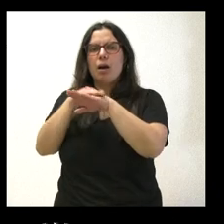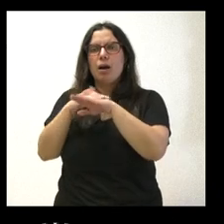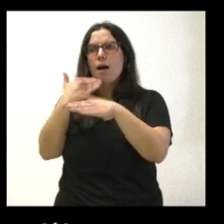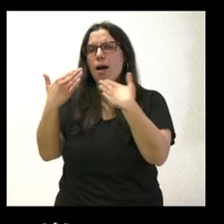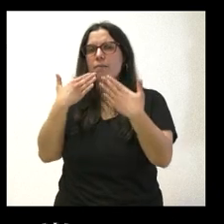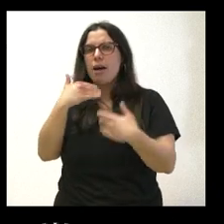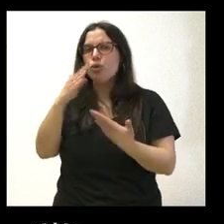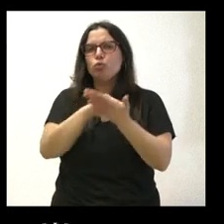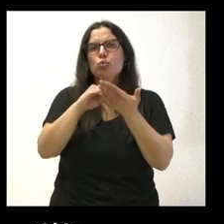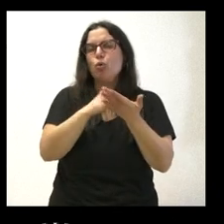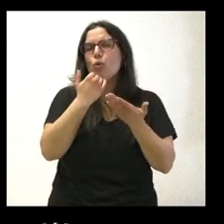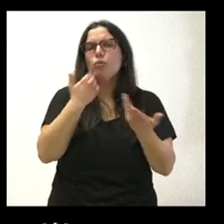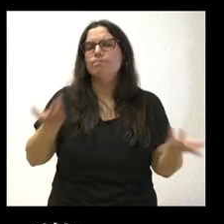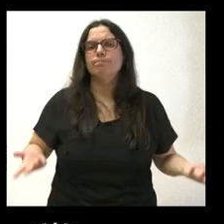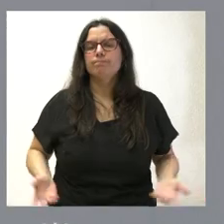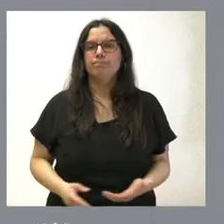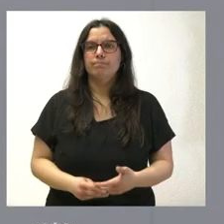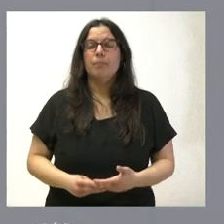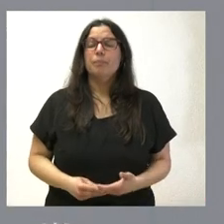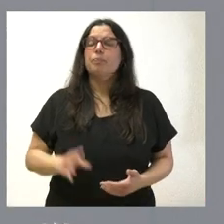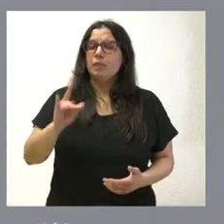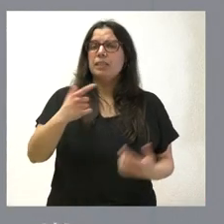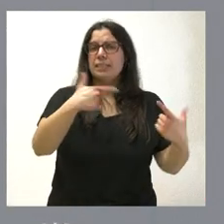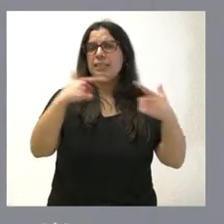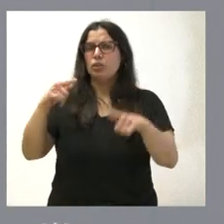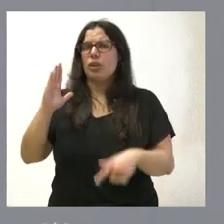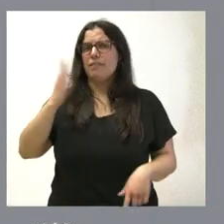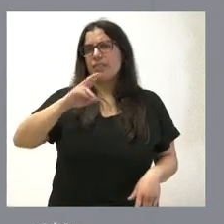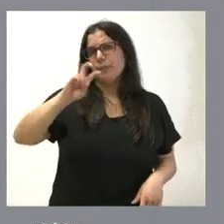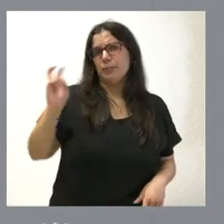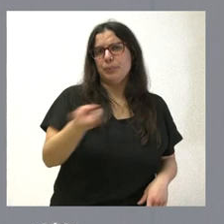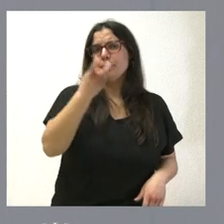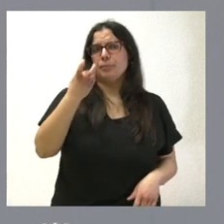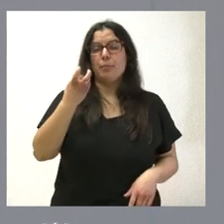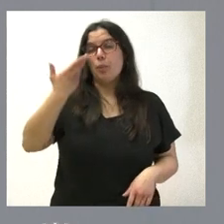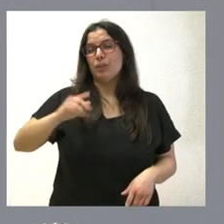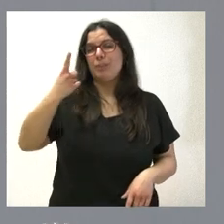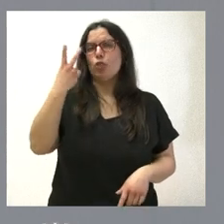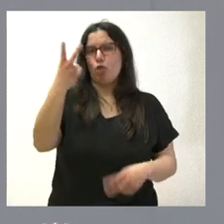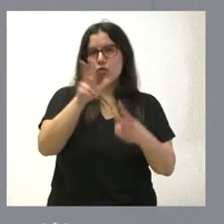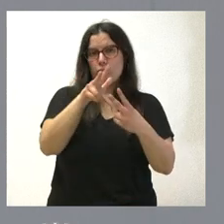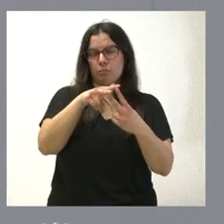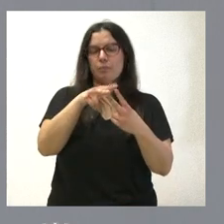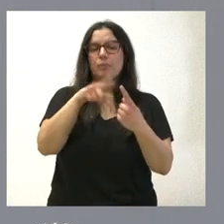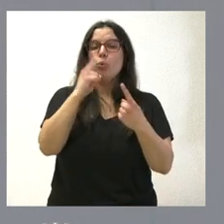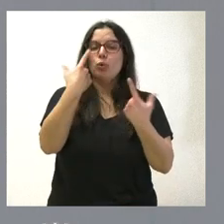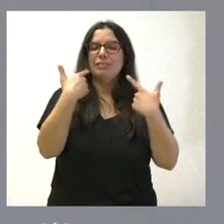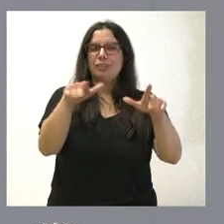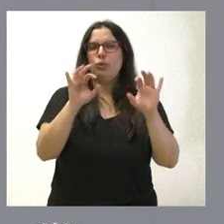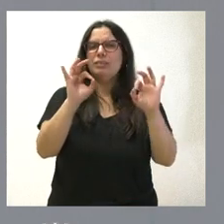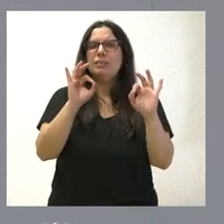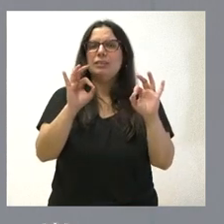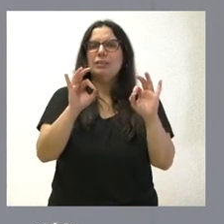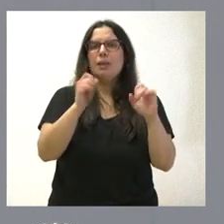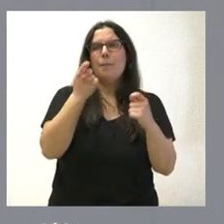alguna solución para este problema sí son varios sectores los más afectados pero básicamente dos uno es el que tiene que ver con el sector de